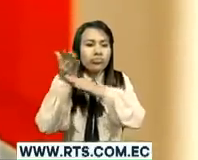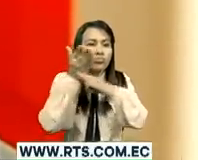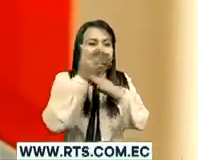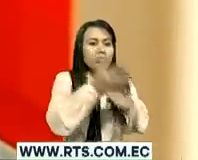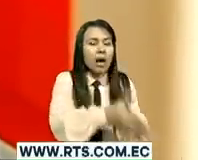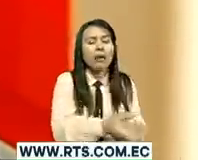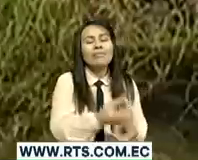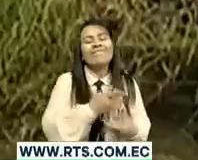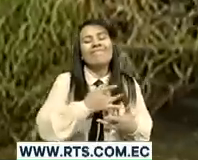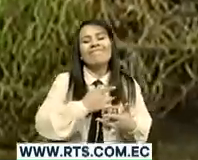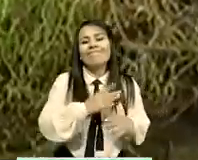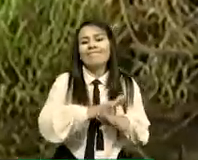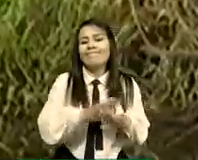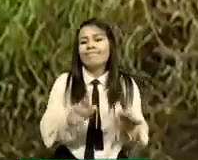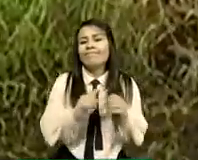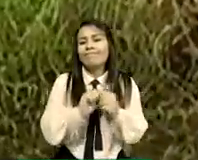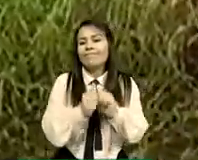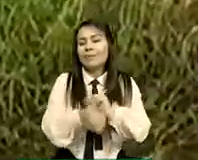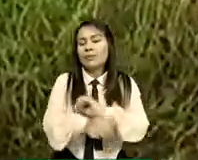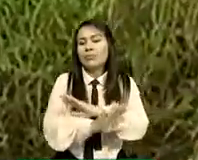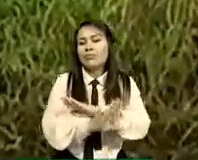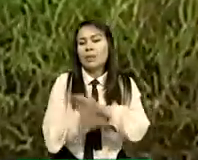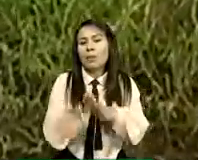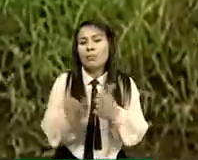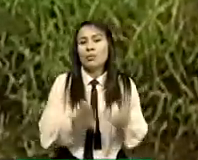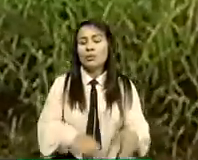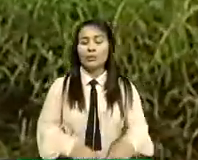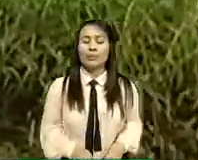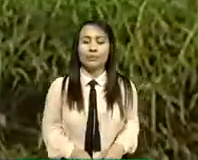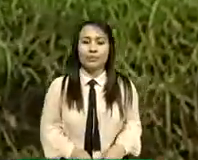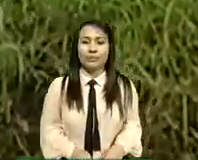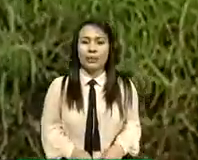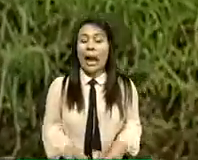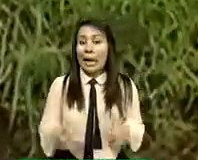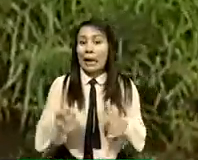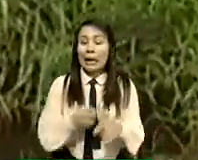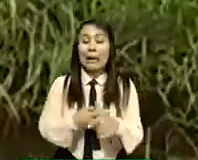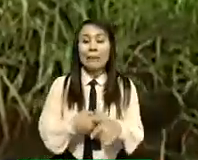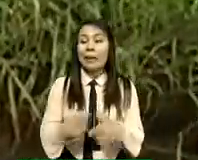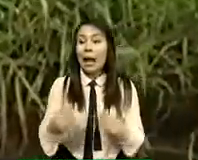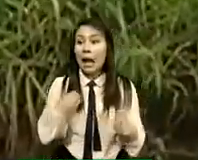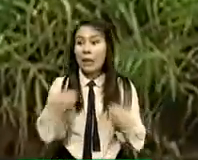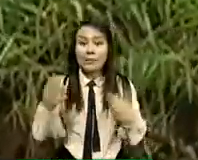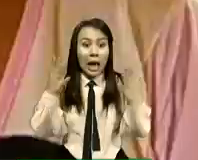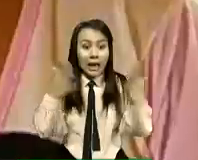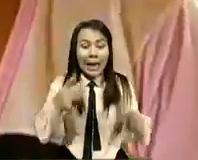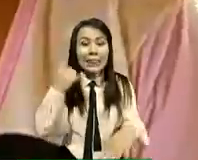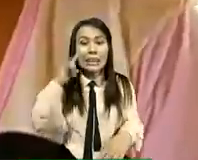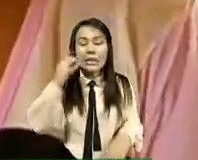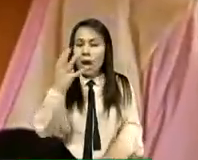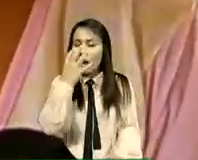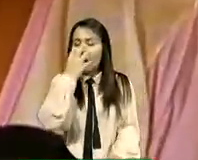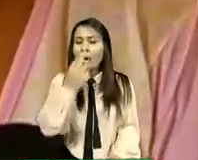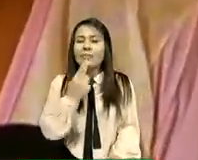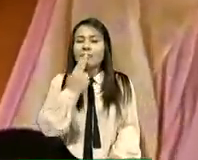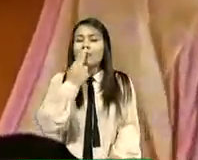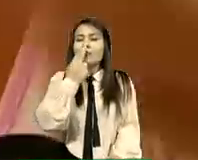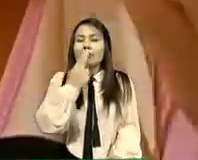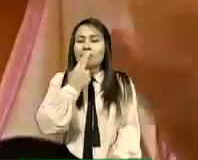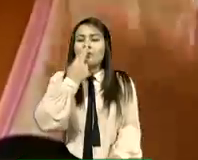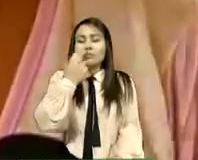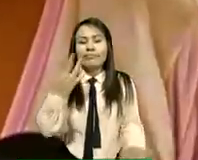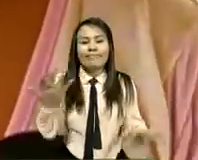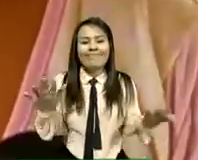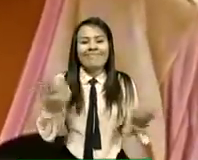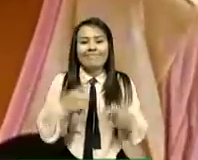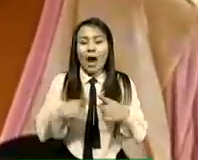que lamentablemente no pudieron hacer nada. Era una emergencia que tenían que estar las niñas con oxígeno, pero hasta que llegaron